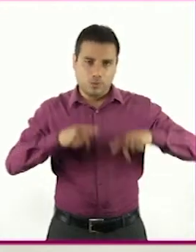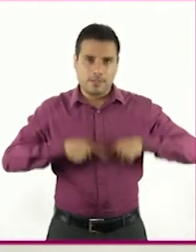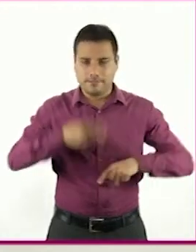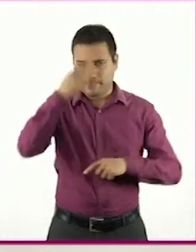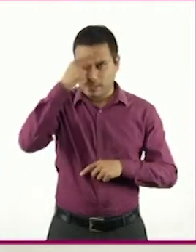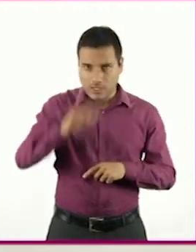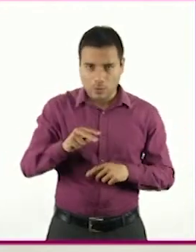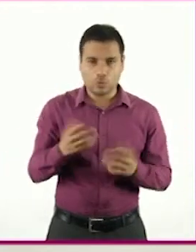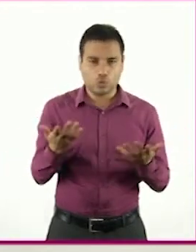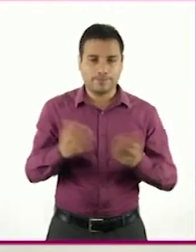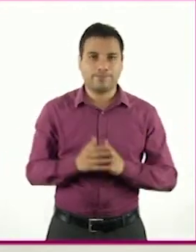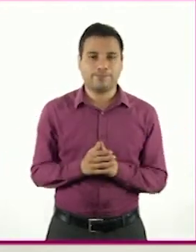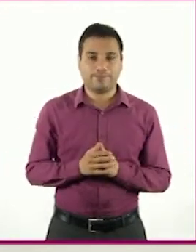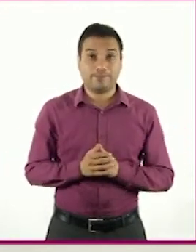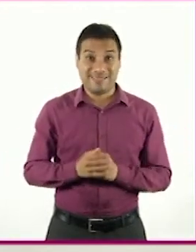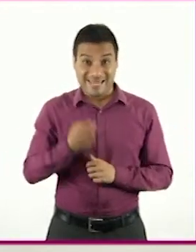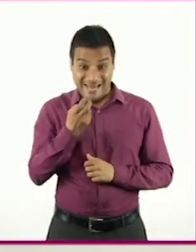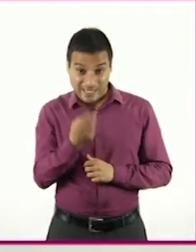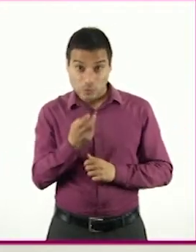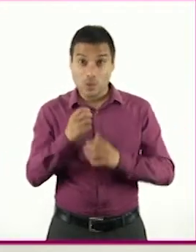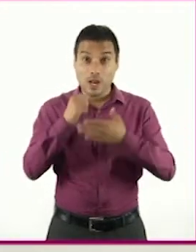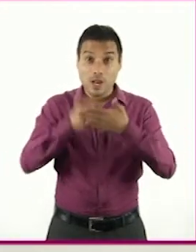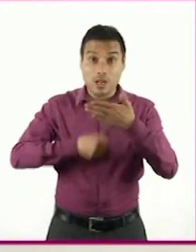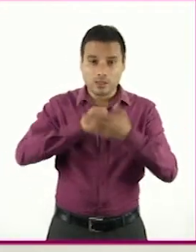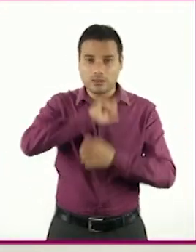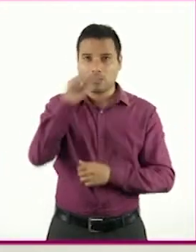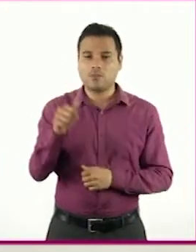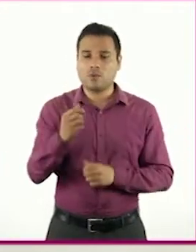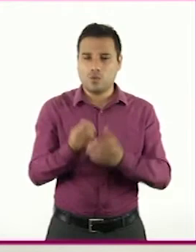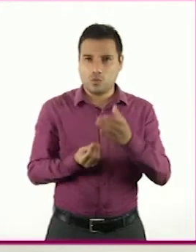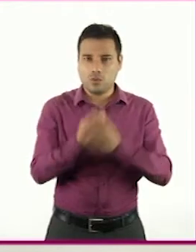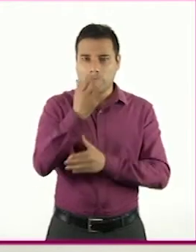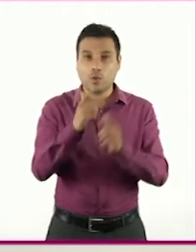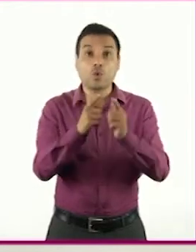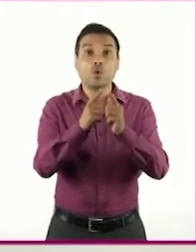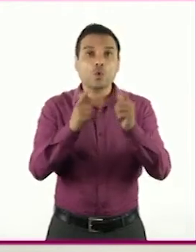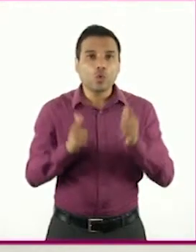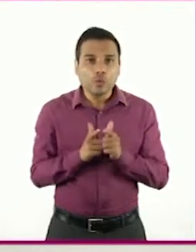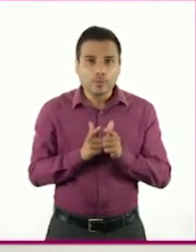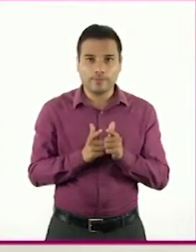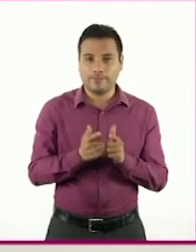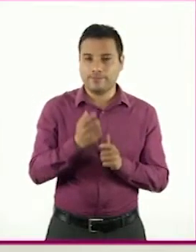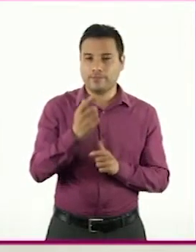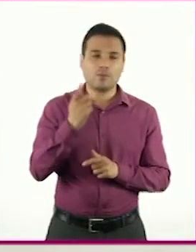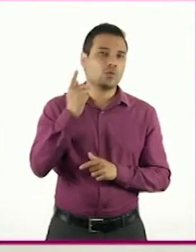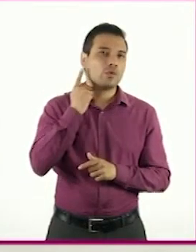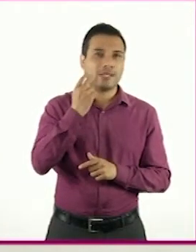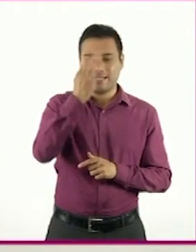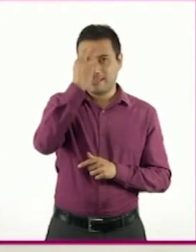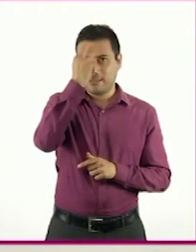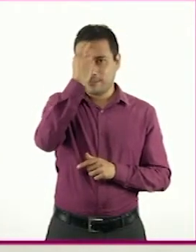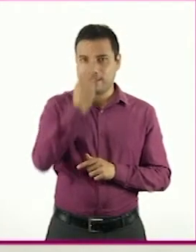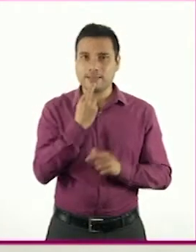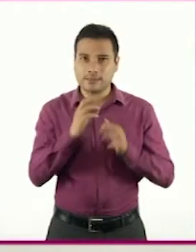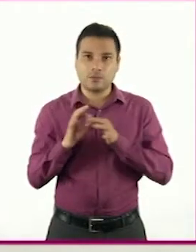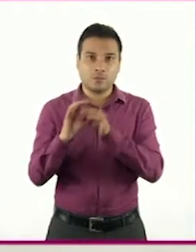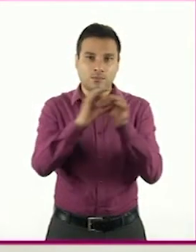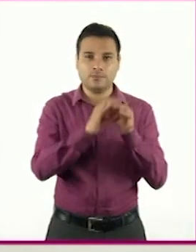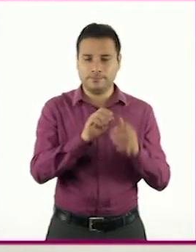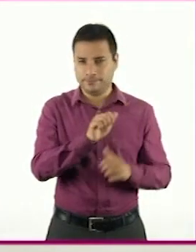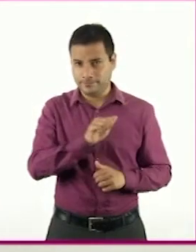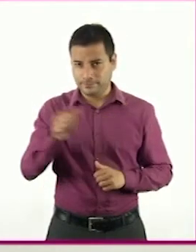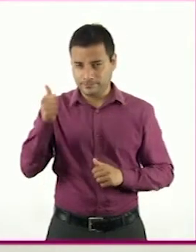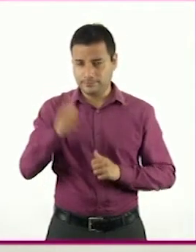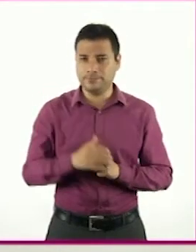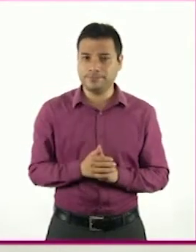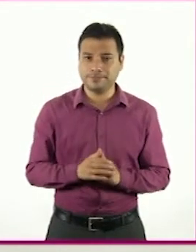Estado. A partir de ellas, se creó el partido político La Raza Unida. Otra organización chicana fue el grupo